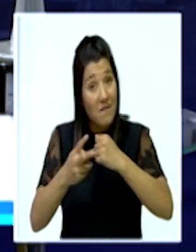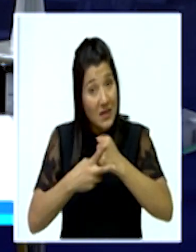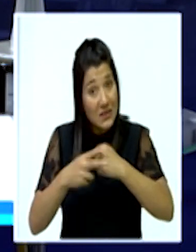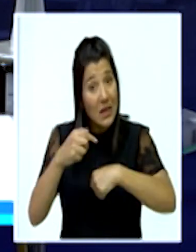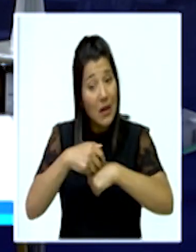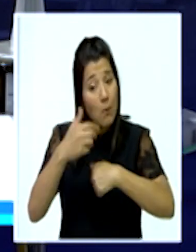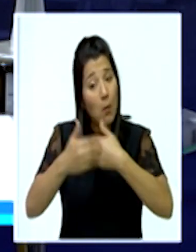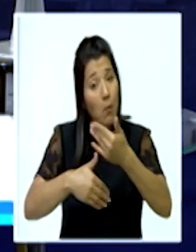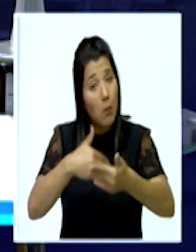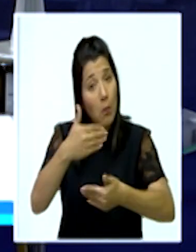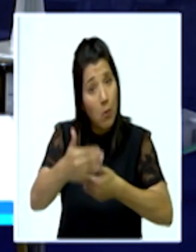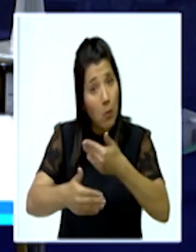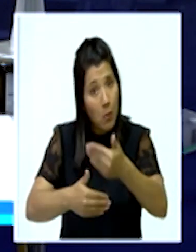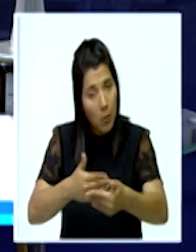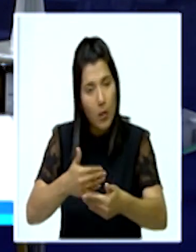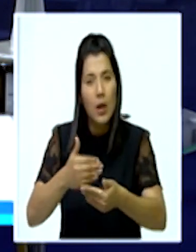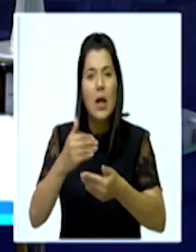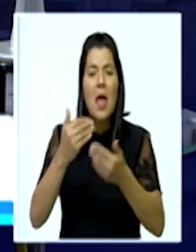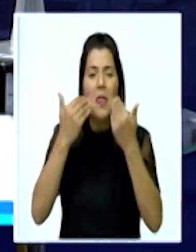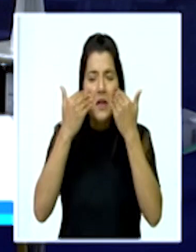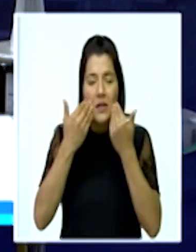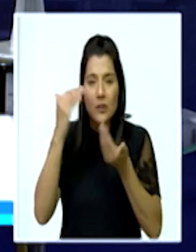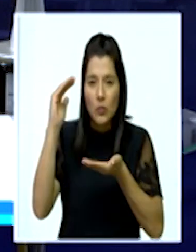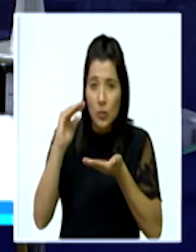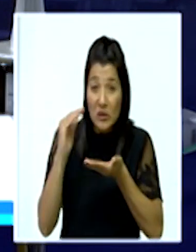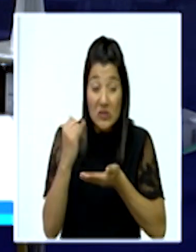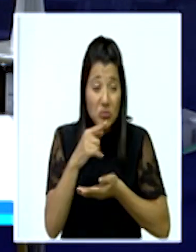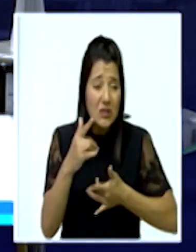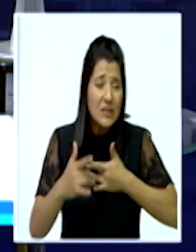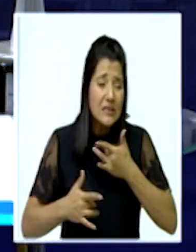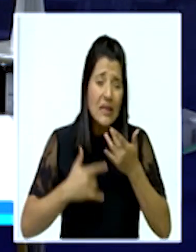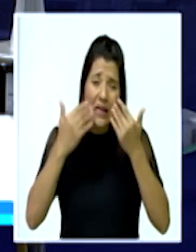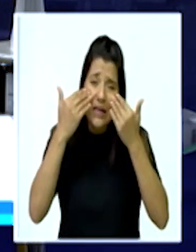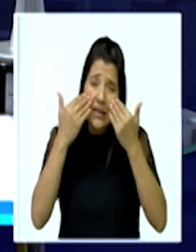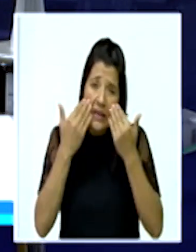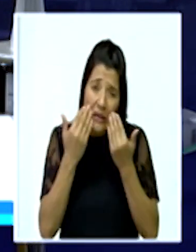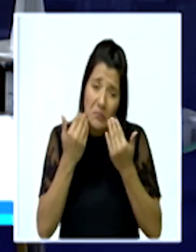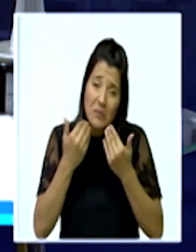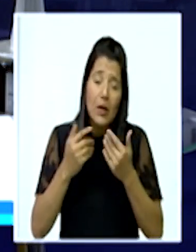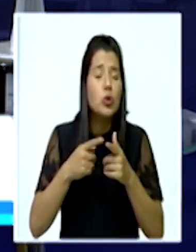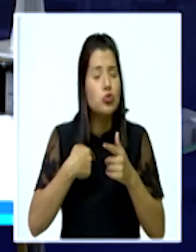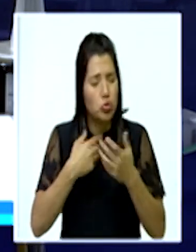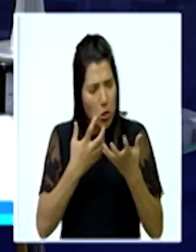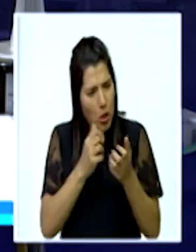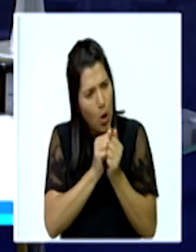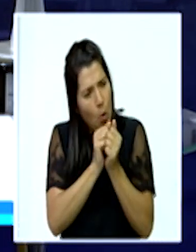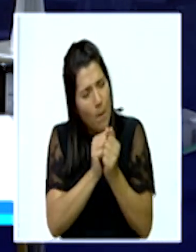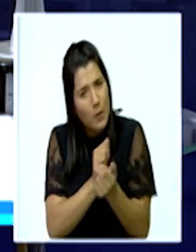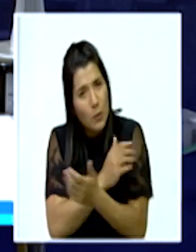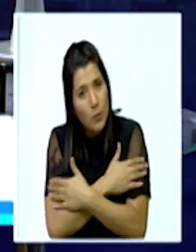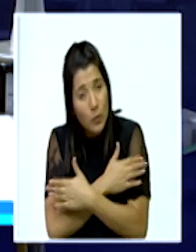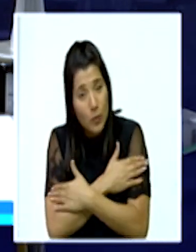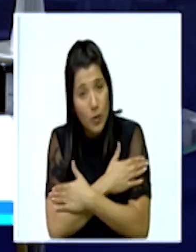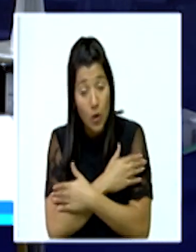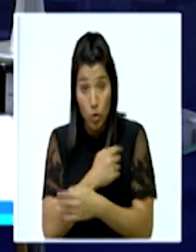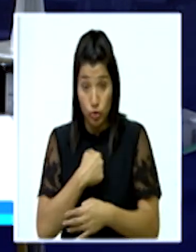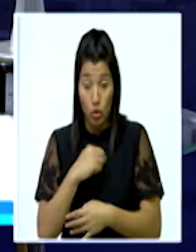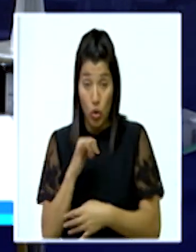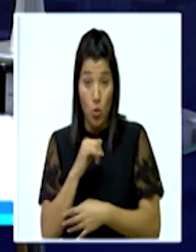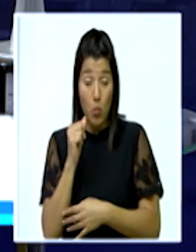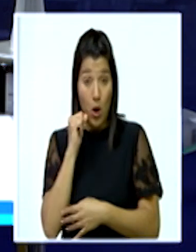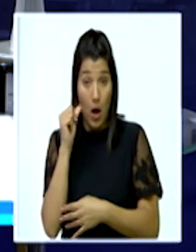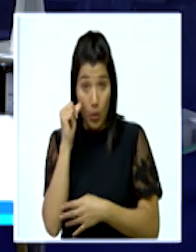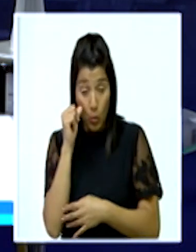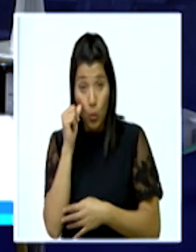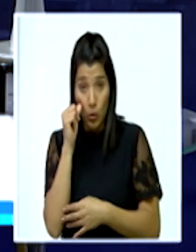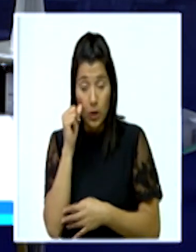pone triste, yo estoy aquí para apapacharte, y si querés abracitos y lloremos, y yo le puedo decir como adulta que soy familia de